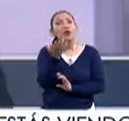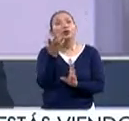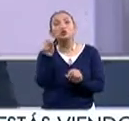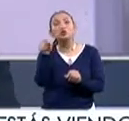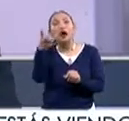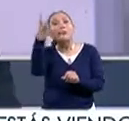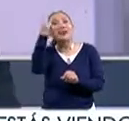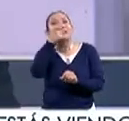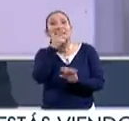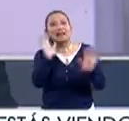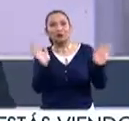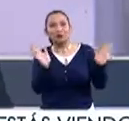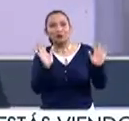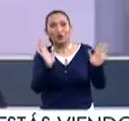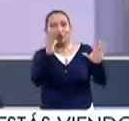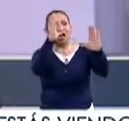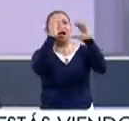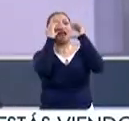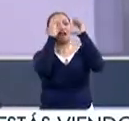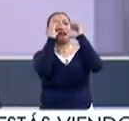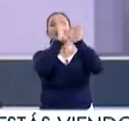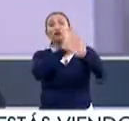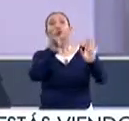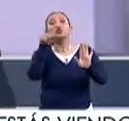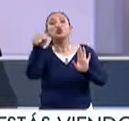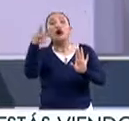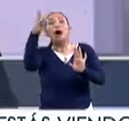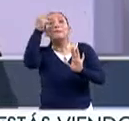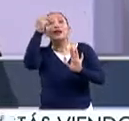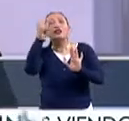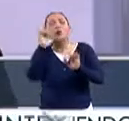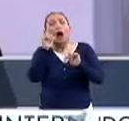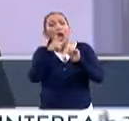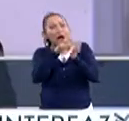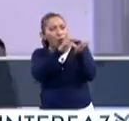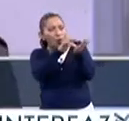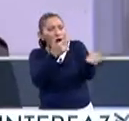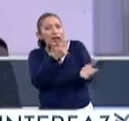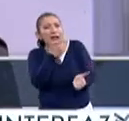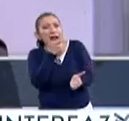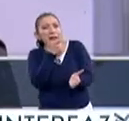no aprendan inglés que aprendas algo